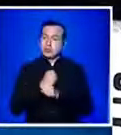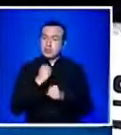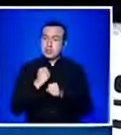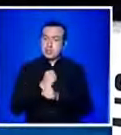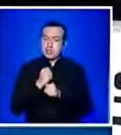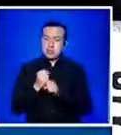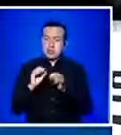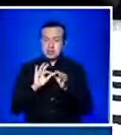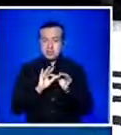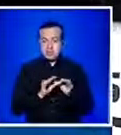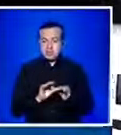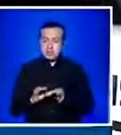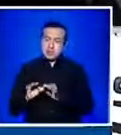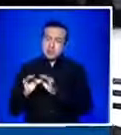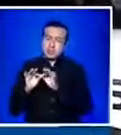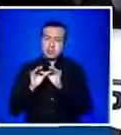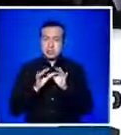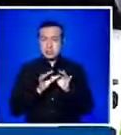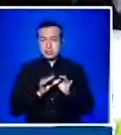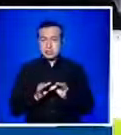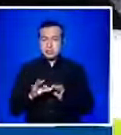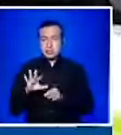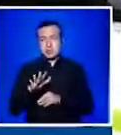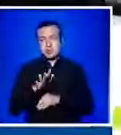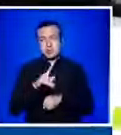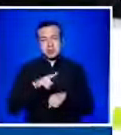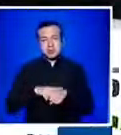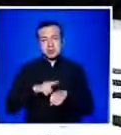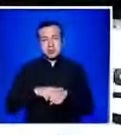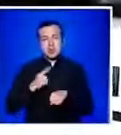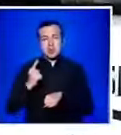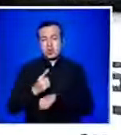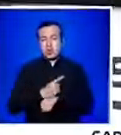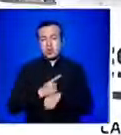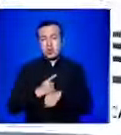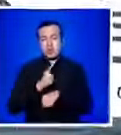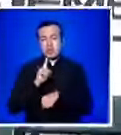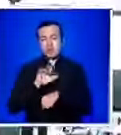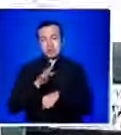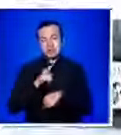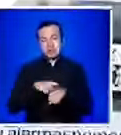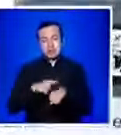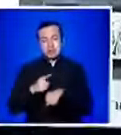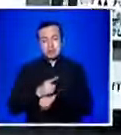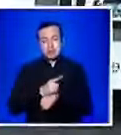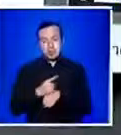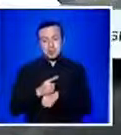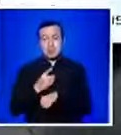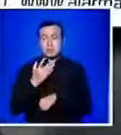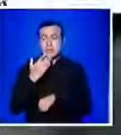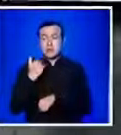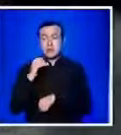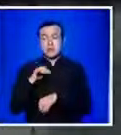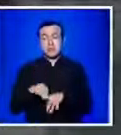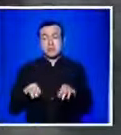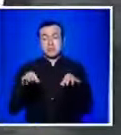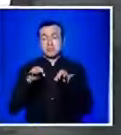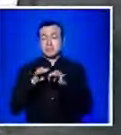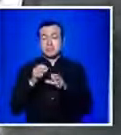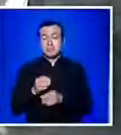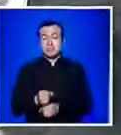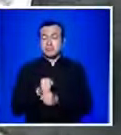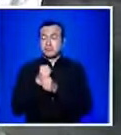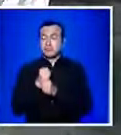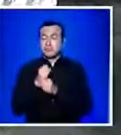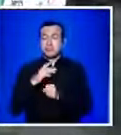en instalarlo, sobre todo en su vehículo, pueden tardar aproximadamente una hora y pues sería uno de los dispositivos más seguros que hoy se comercializa